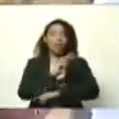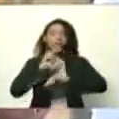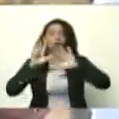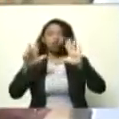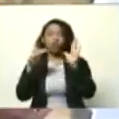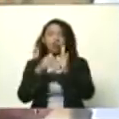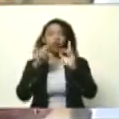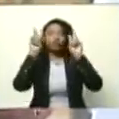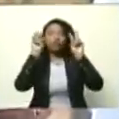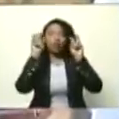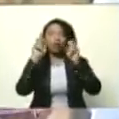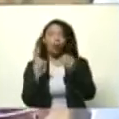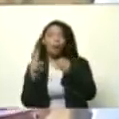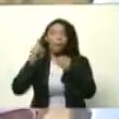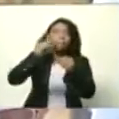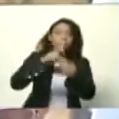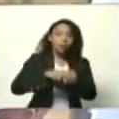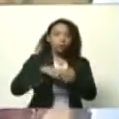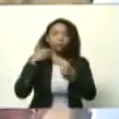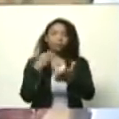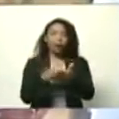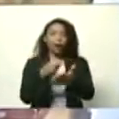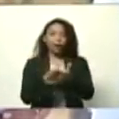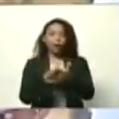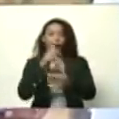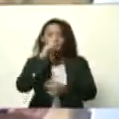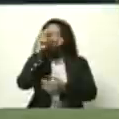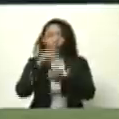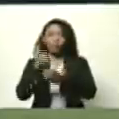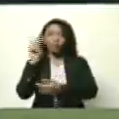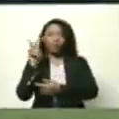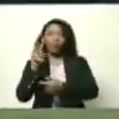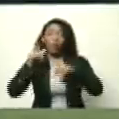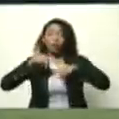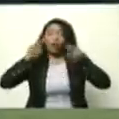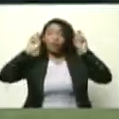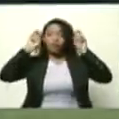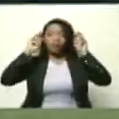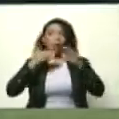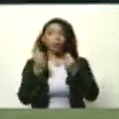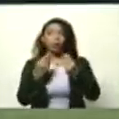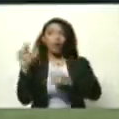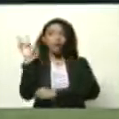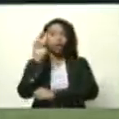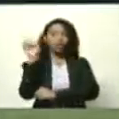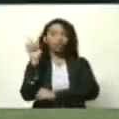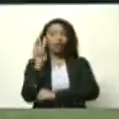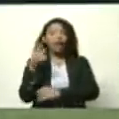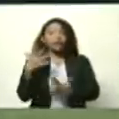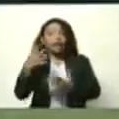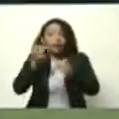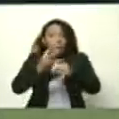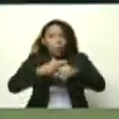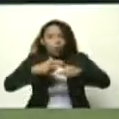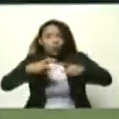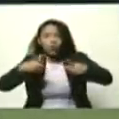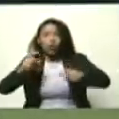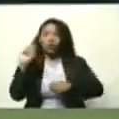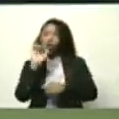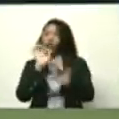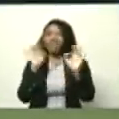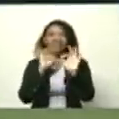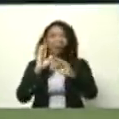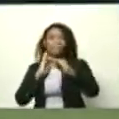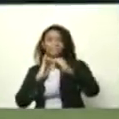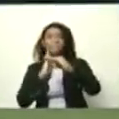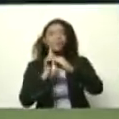nuevos contribuyentes en el año 2022. Este es el marco económico de una Venezuela que crece, que no se detuvo, que no se